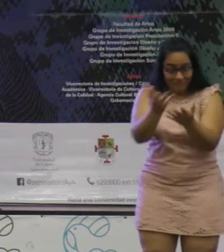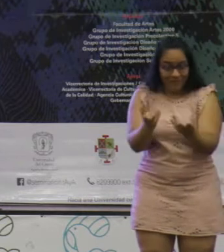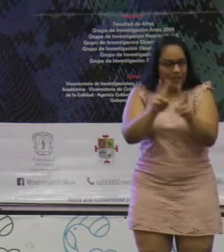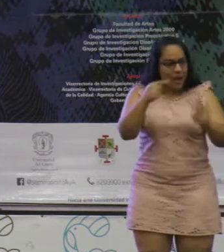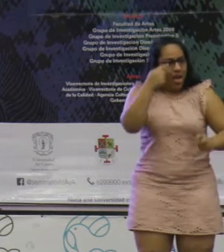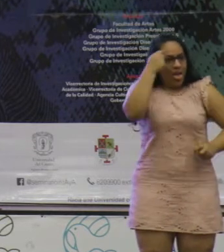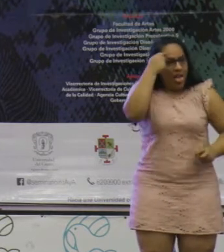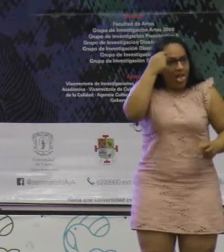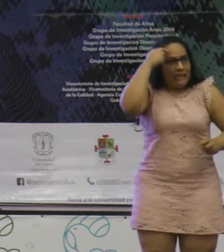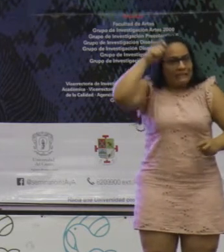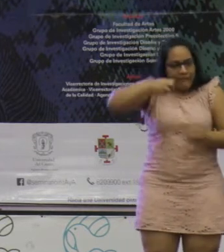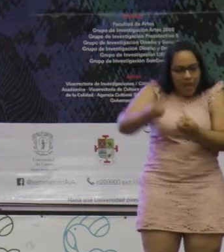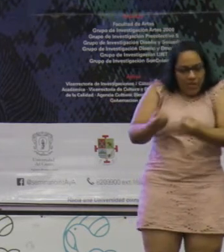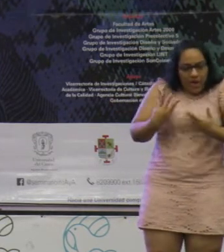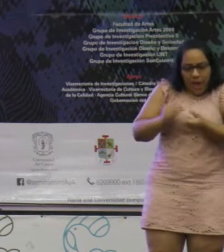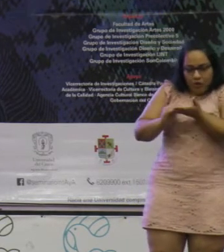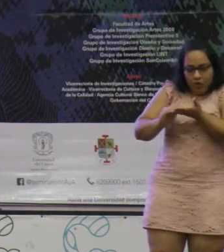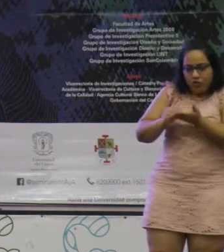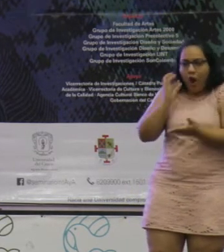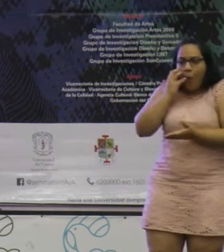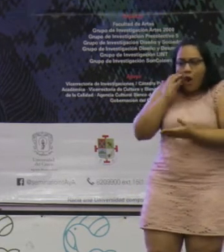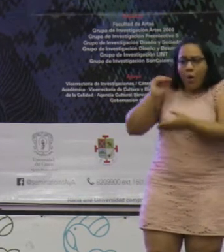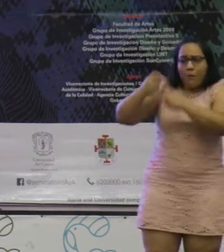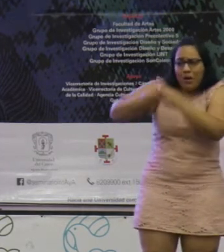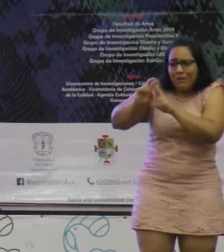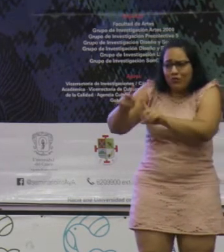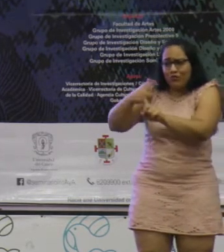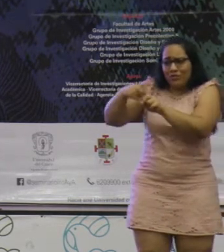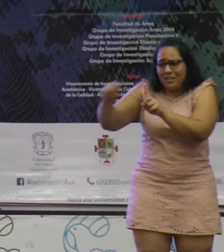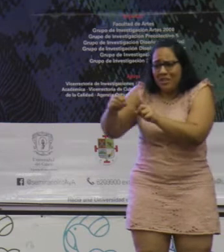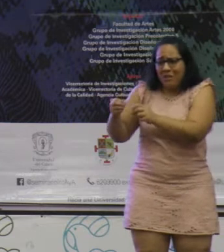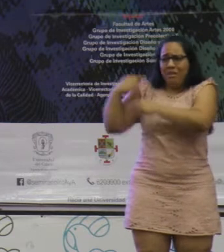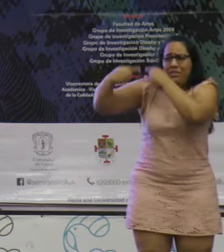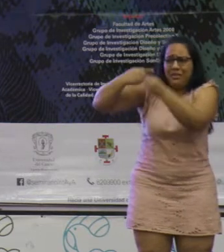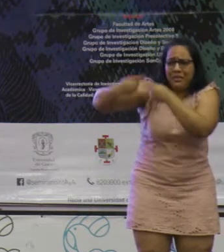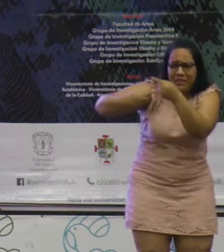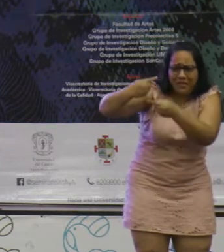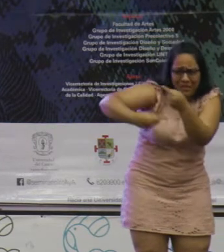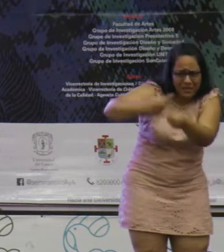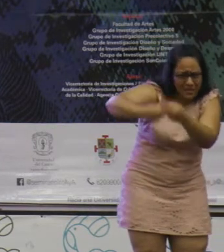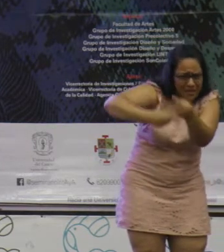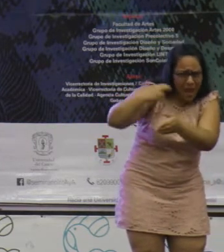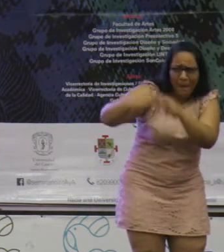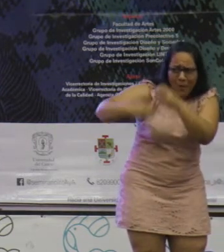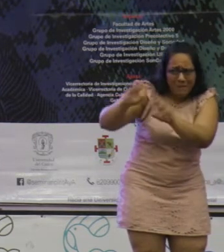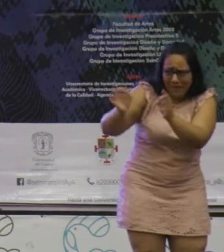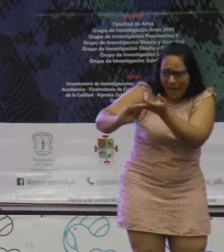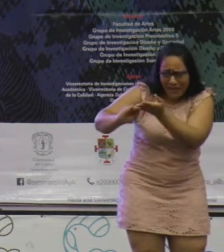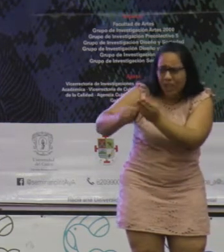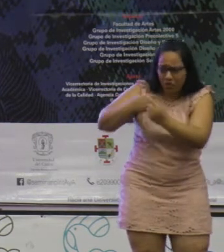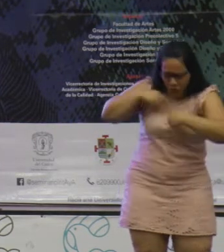de que tenemos que heredar y resolver los problemas de los abuelos y de los tíos y de los que nuestras generaciones y nuestras castas magnas no alcanzaron a